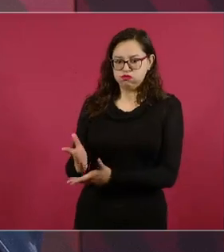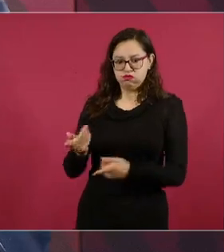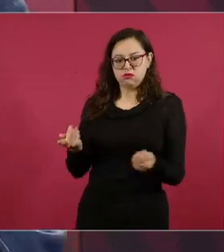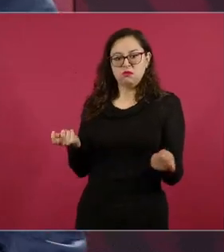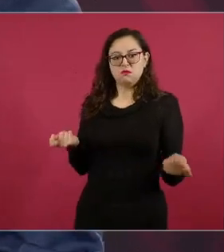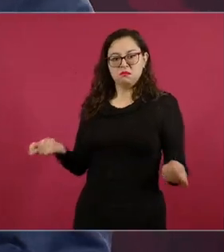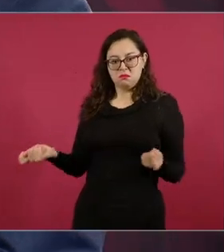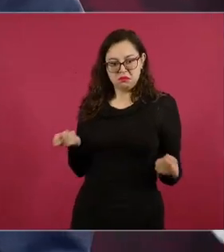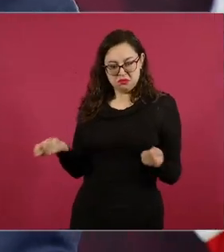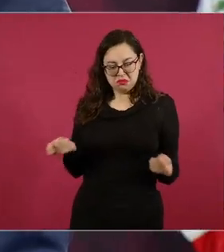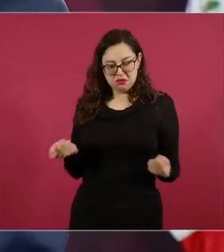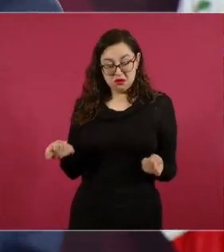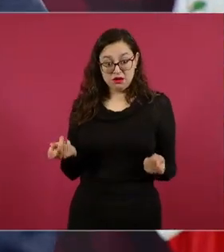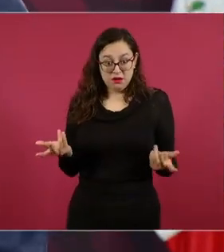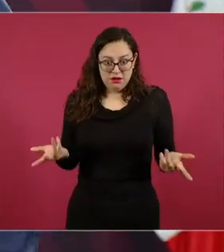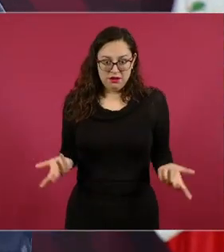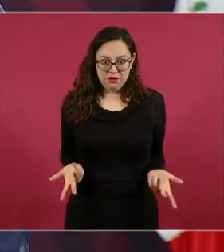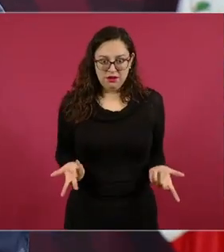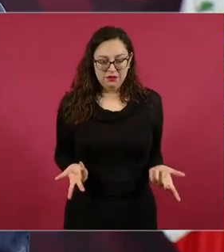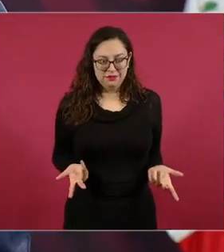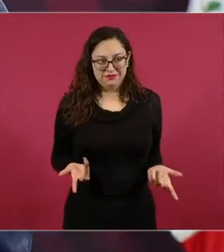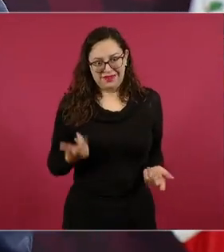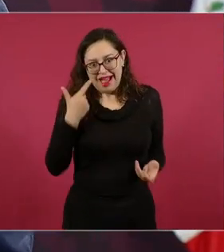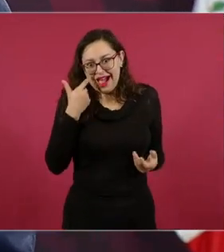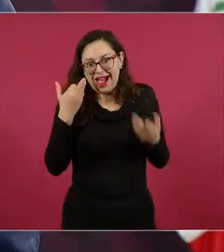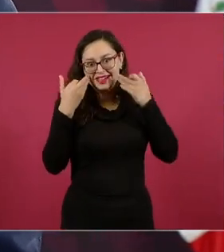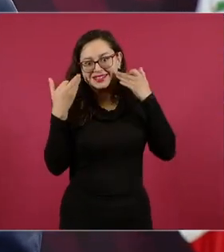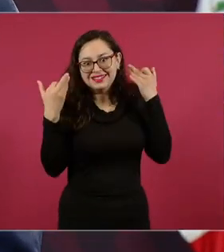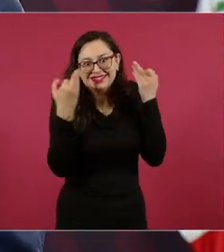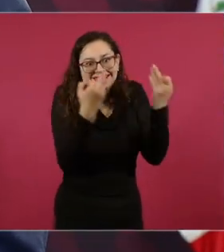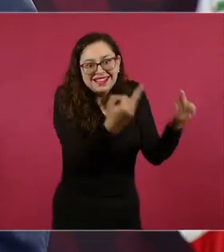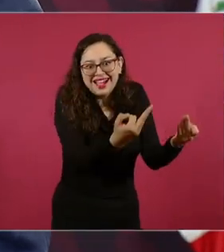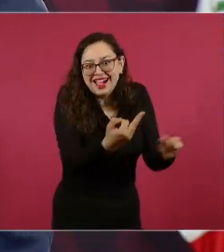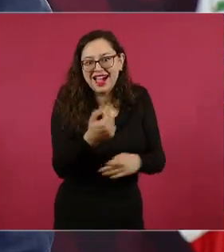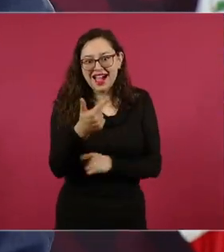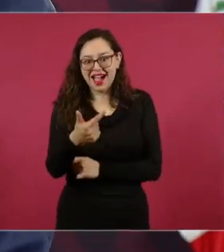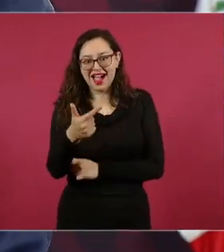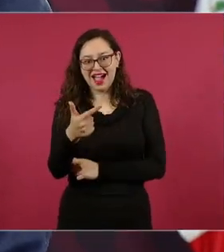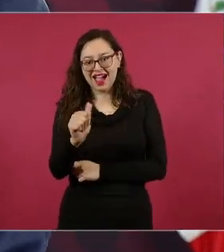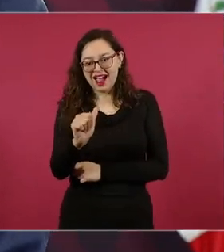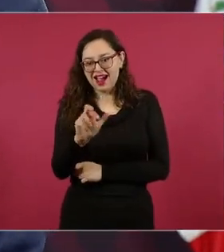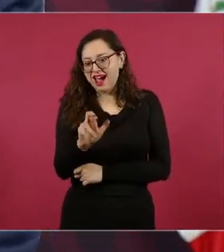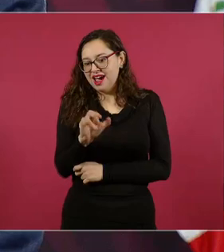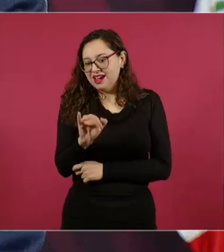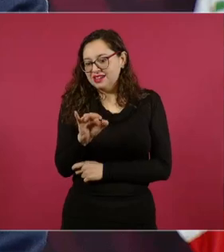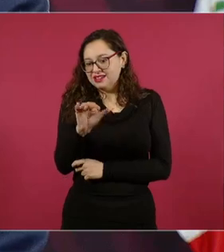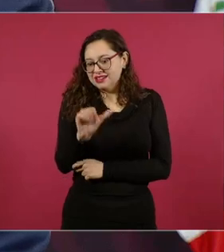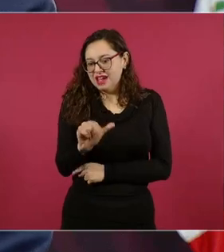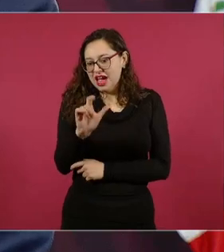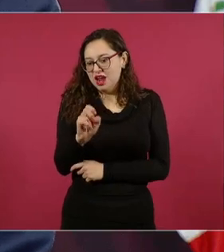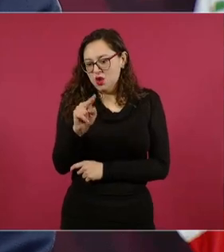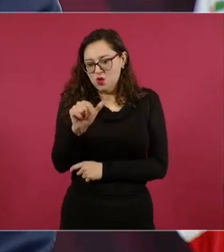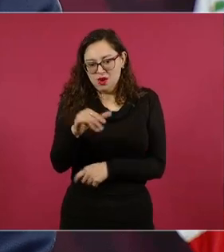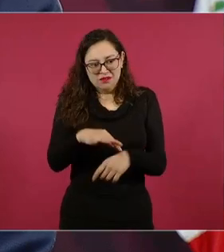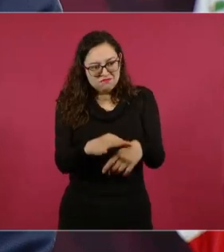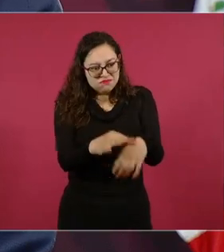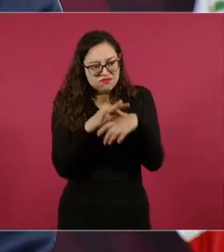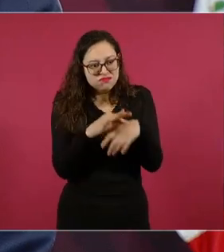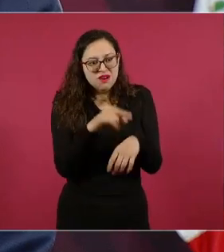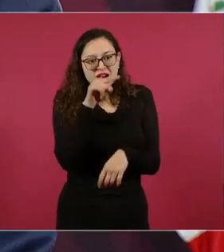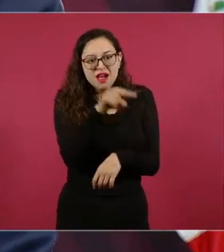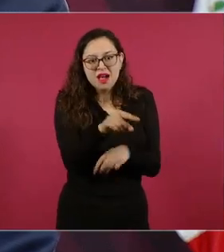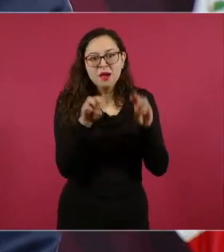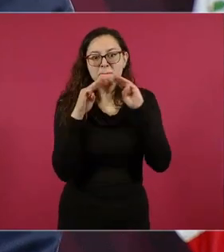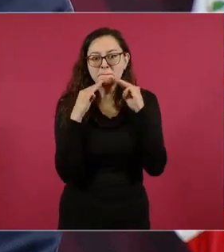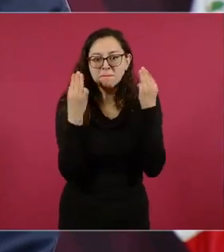vivió, bueno, y lo de García Luna es una muestra fehaciente,